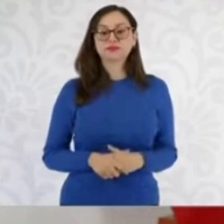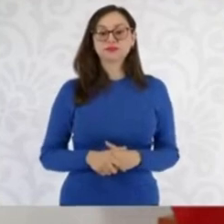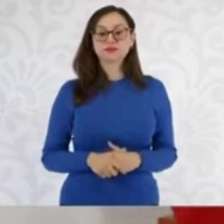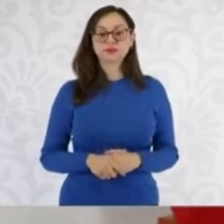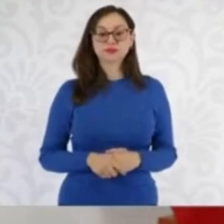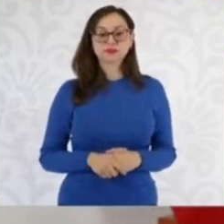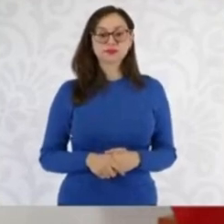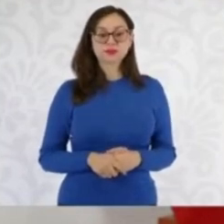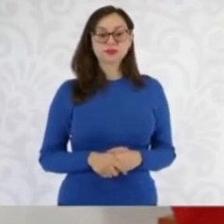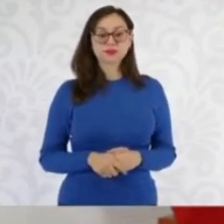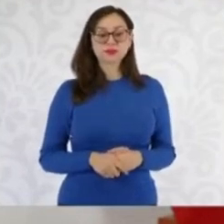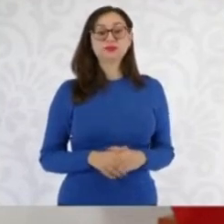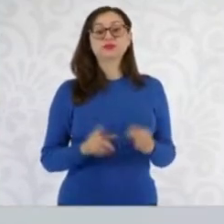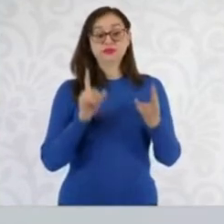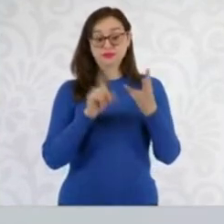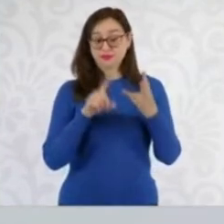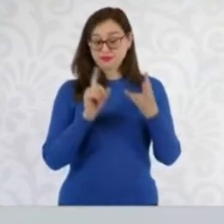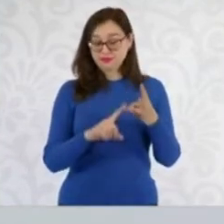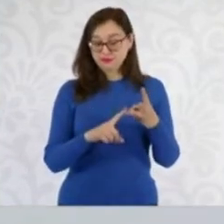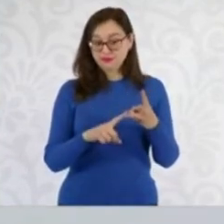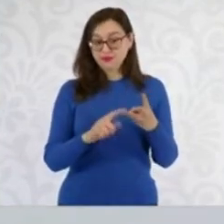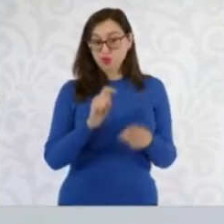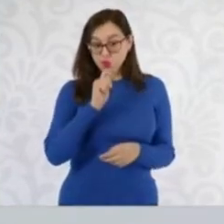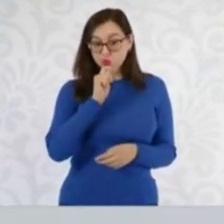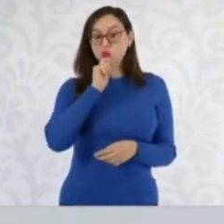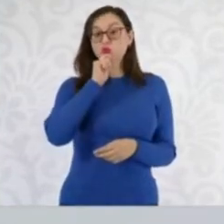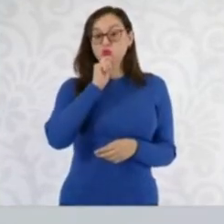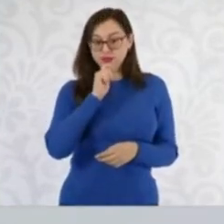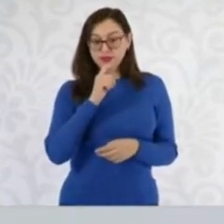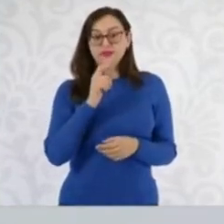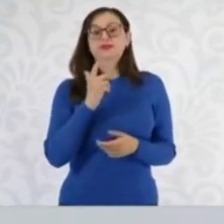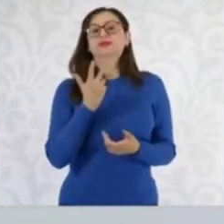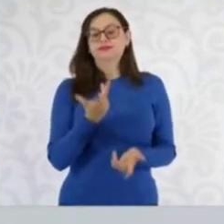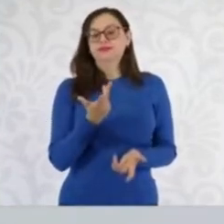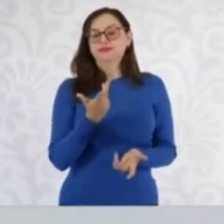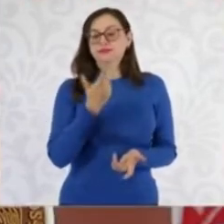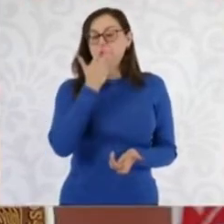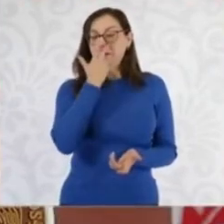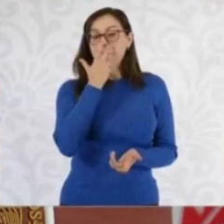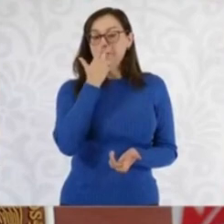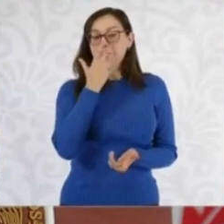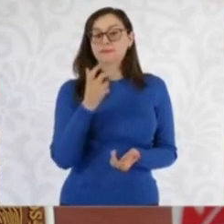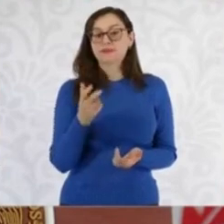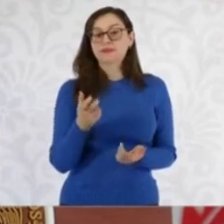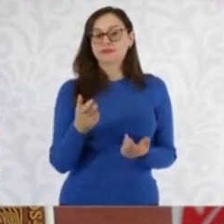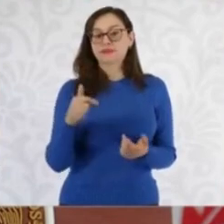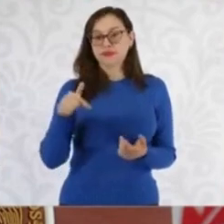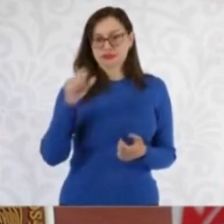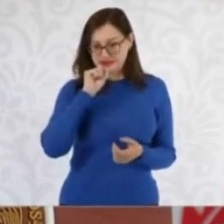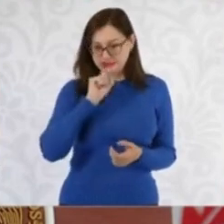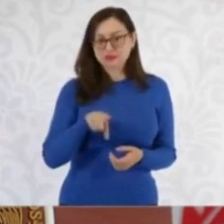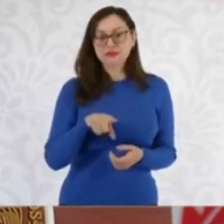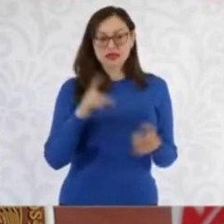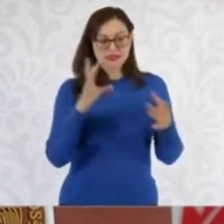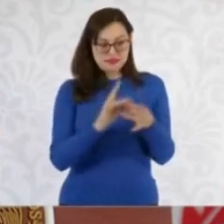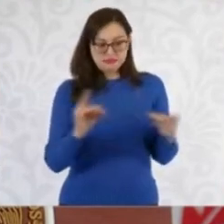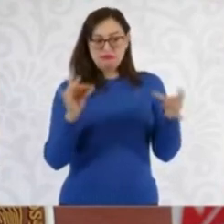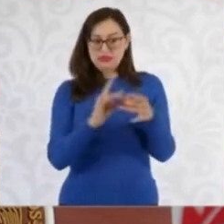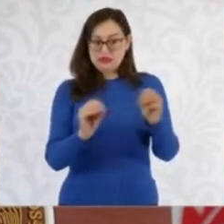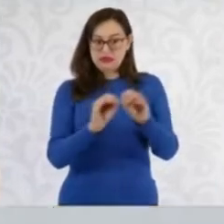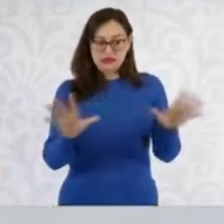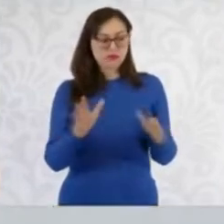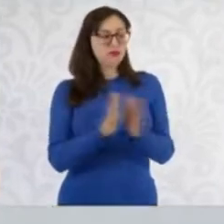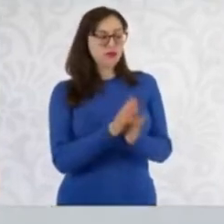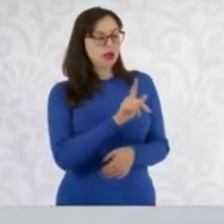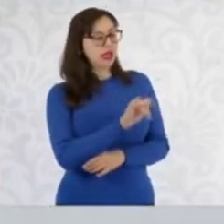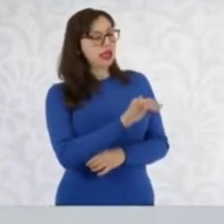Aprovecho también para decir lo de los vapeadores, porque ahora se ha hablado mucho aquí en esta mañanera y vamos a pedir que el equipo del